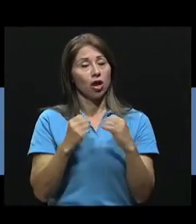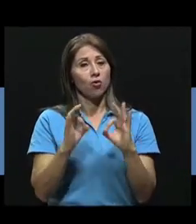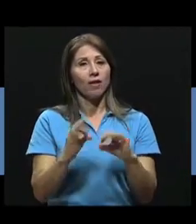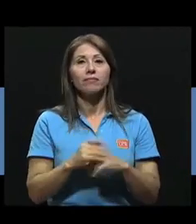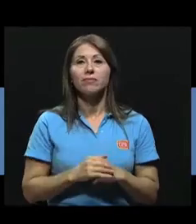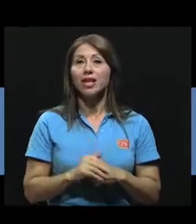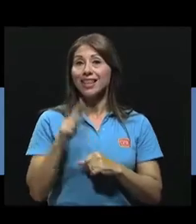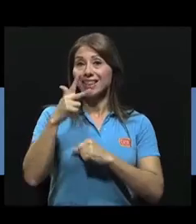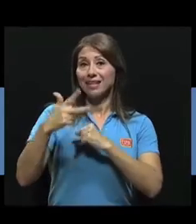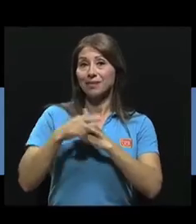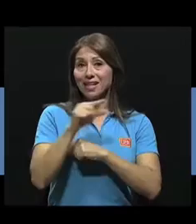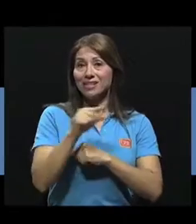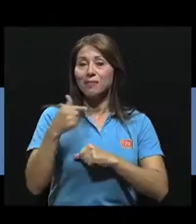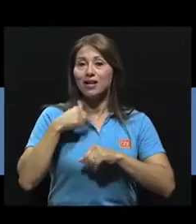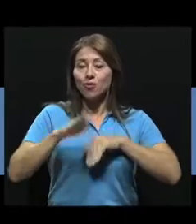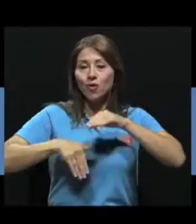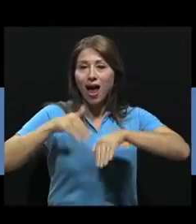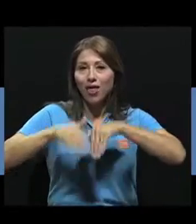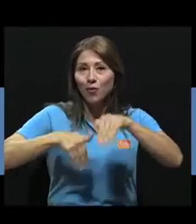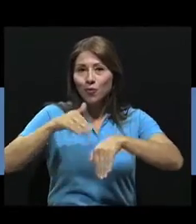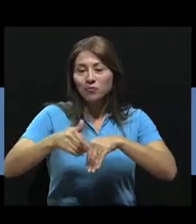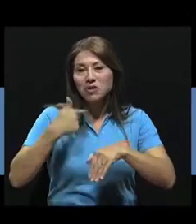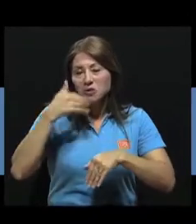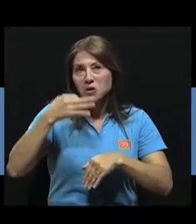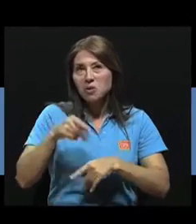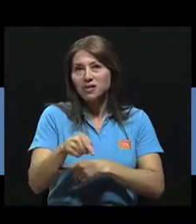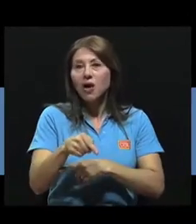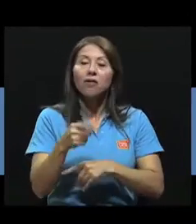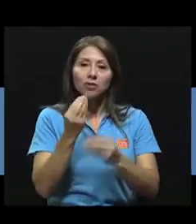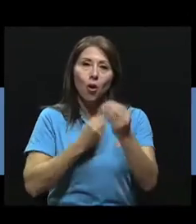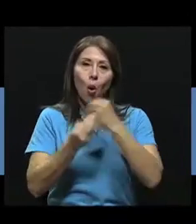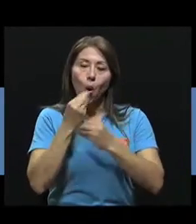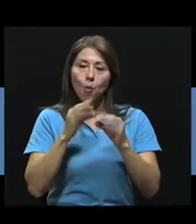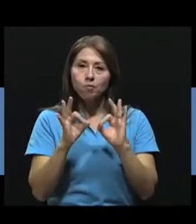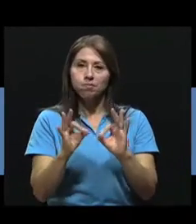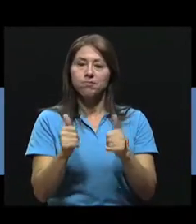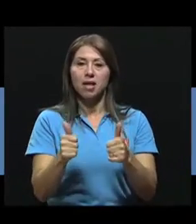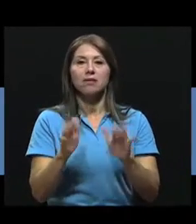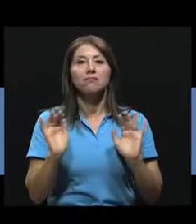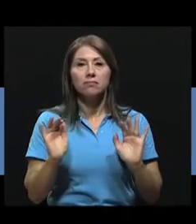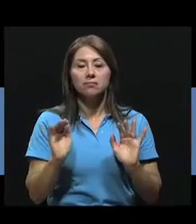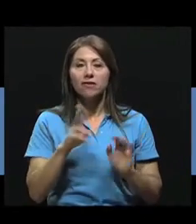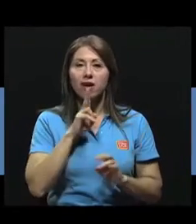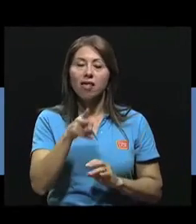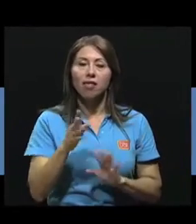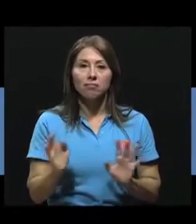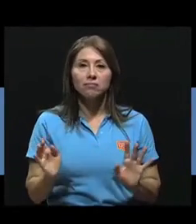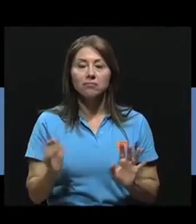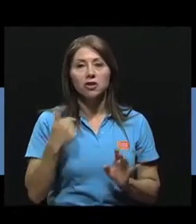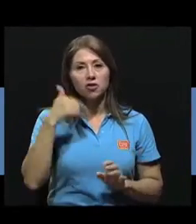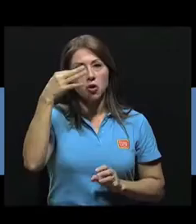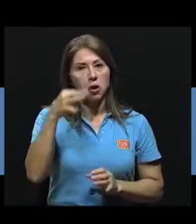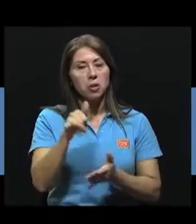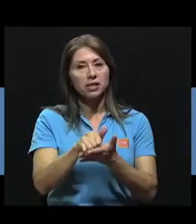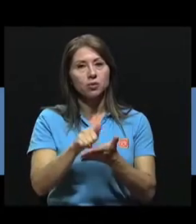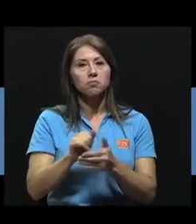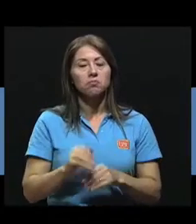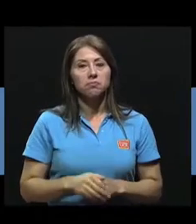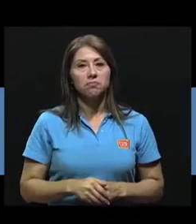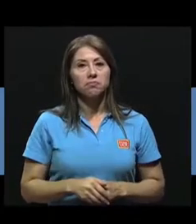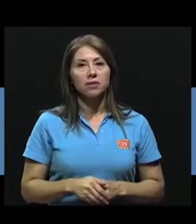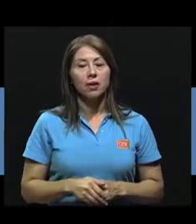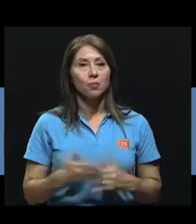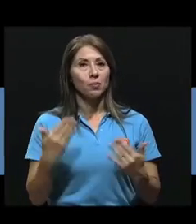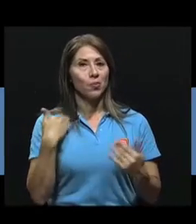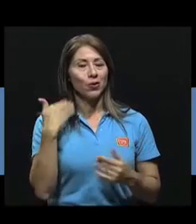saludable. Nado 3 veces por semana. Y yo creo que básicamente, y bueno, y como bien en realidad, más últimamente. Yo creo